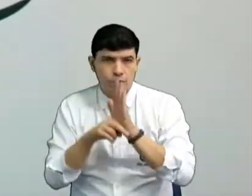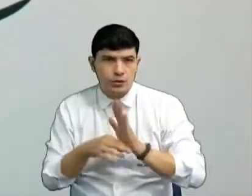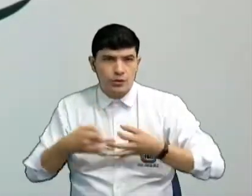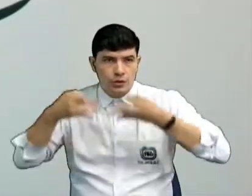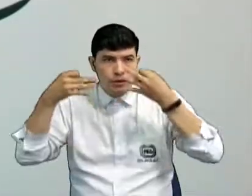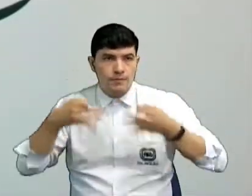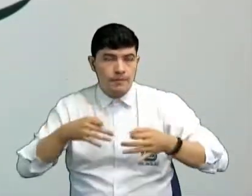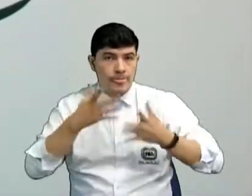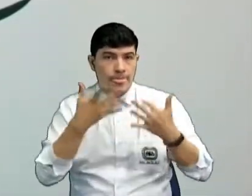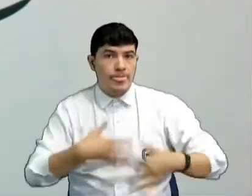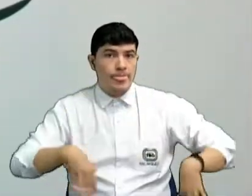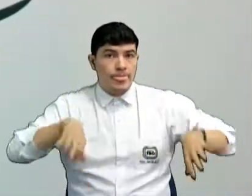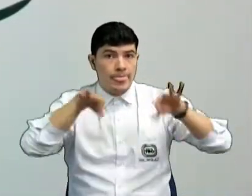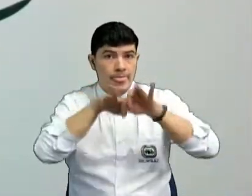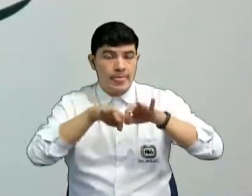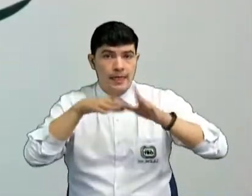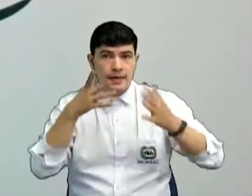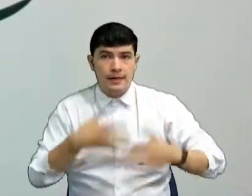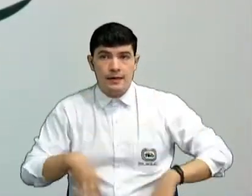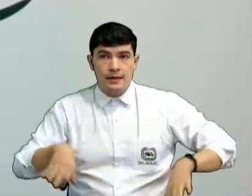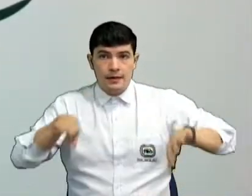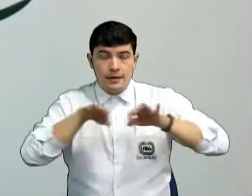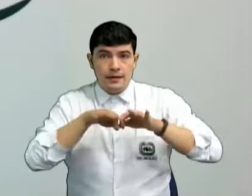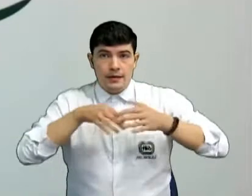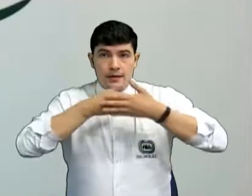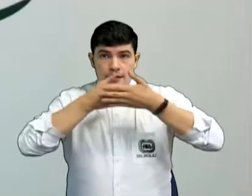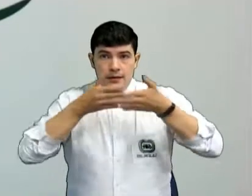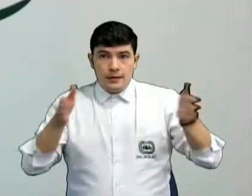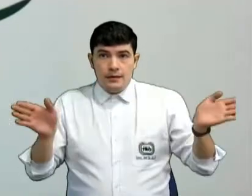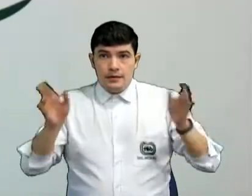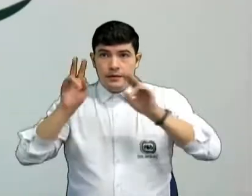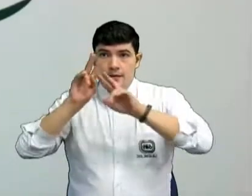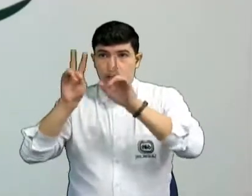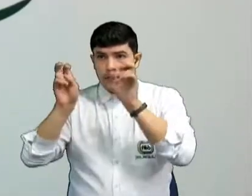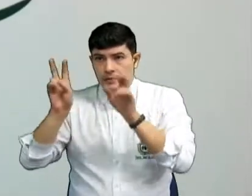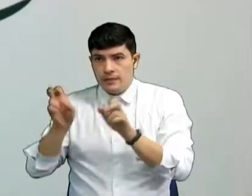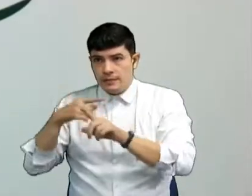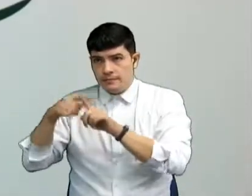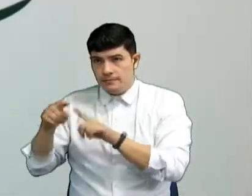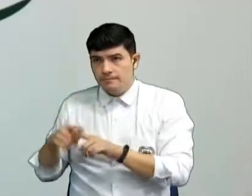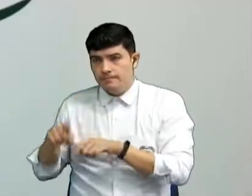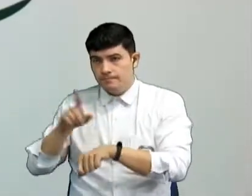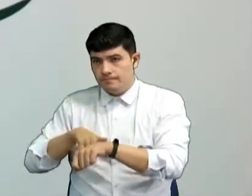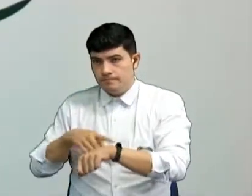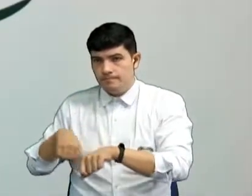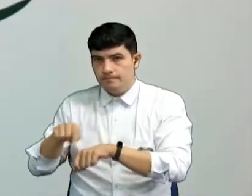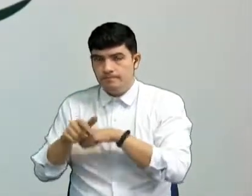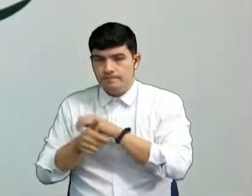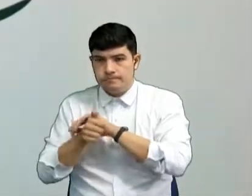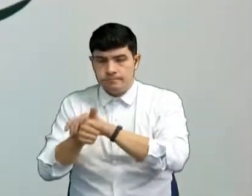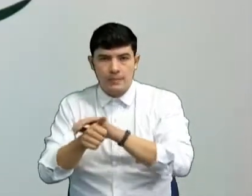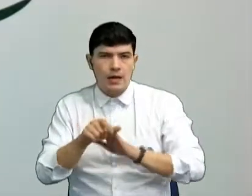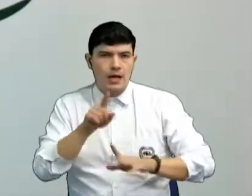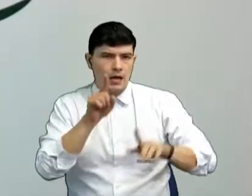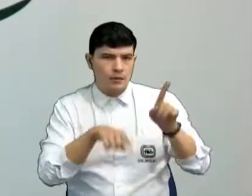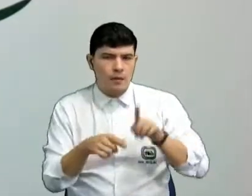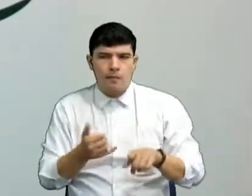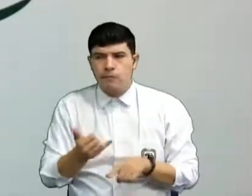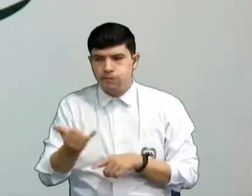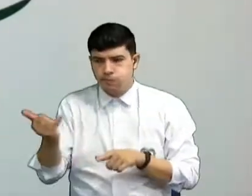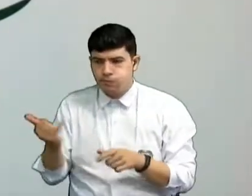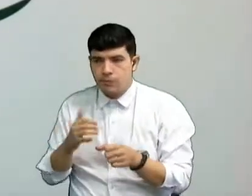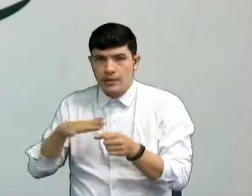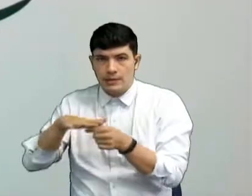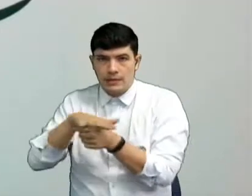la reactivación va a ser por varias razones lentas. La situación nos ha obligado a todos